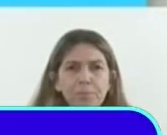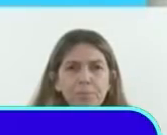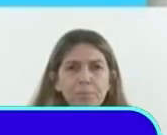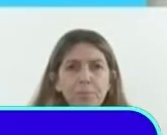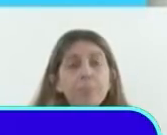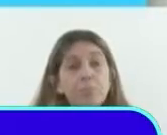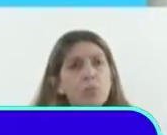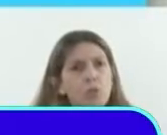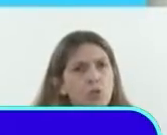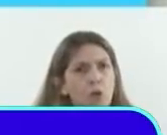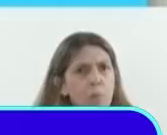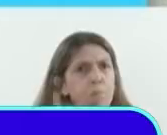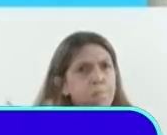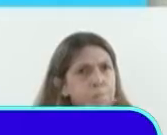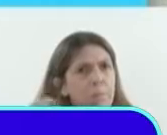Le expliqué